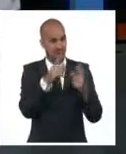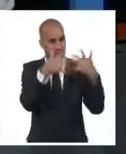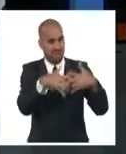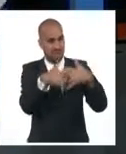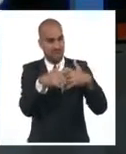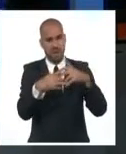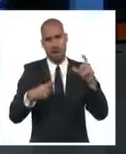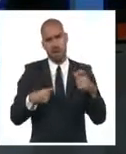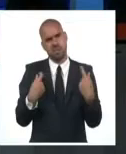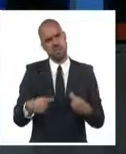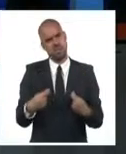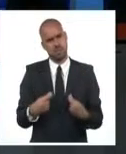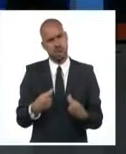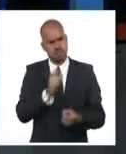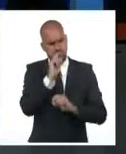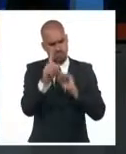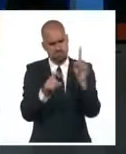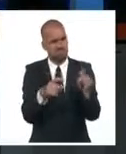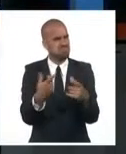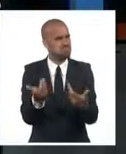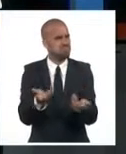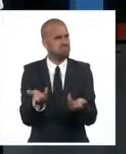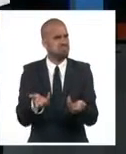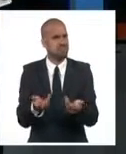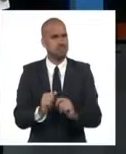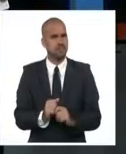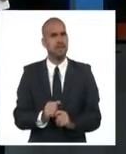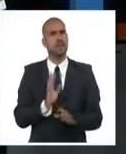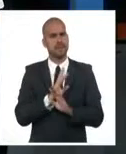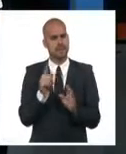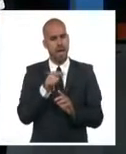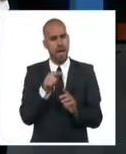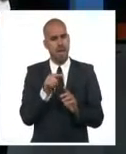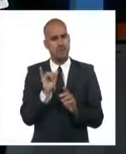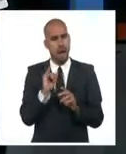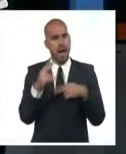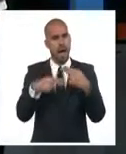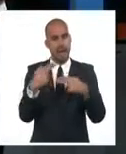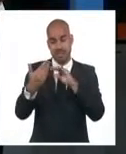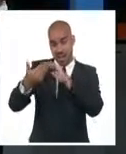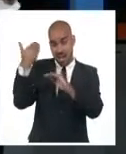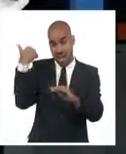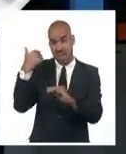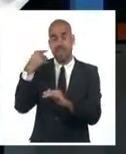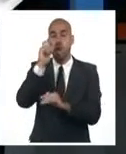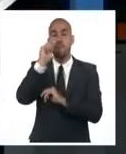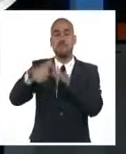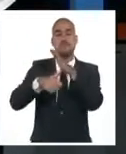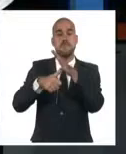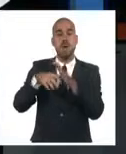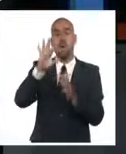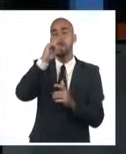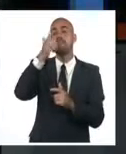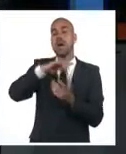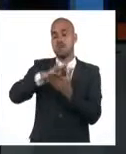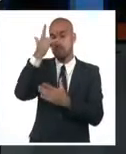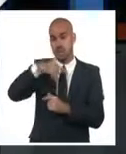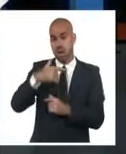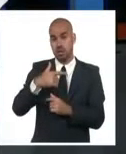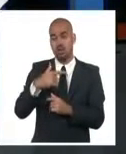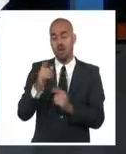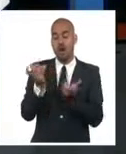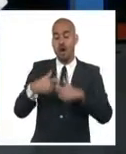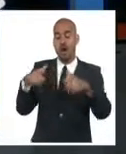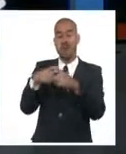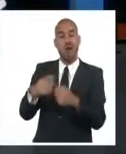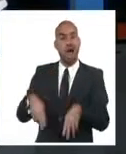pero dejaba abierta la pregunta. Los intentos de este tipo ya fracasaron durante el mandato de Barack Obama por falta de consenso en el Congreso y